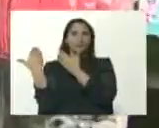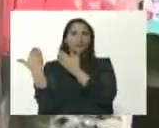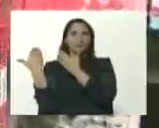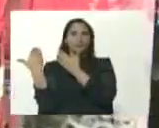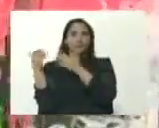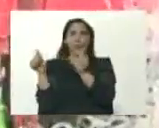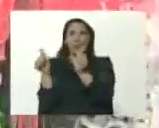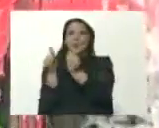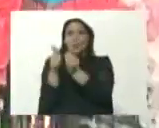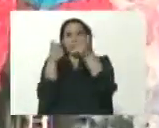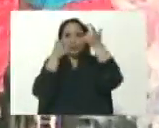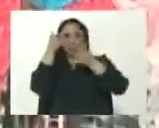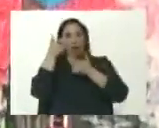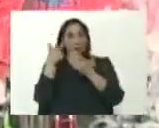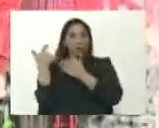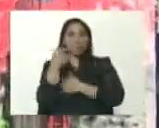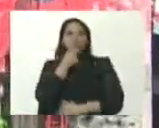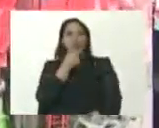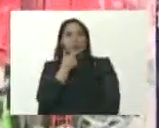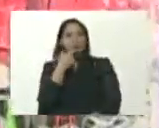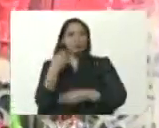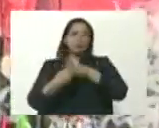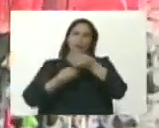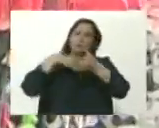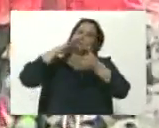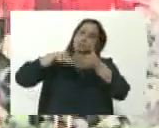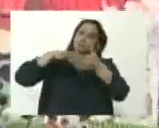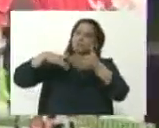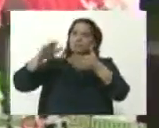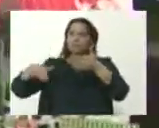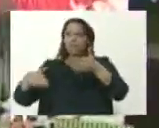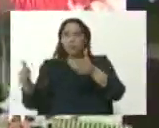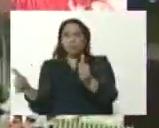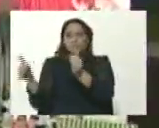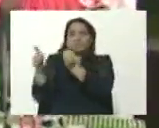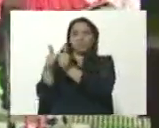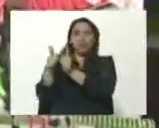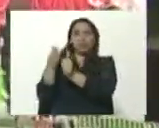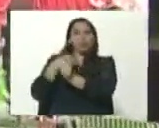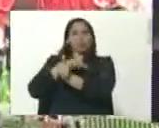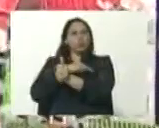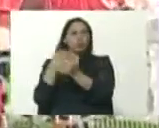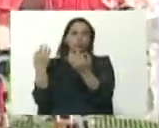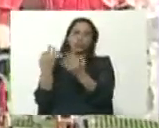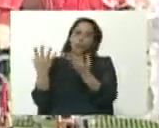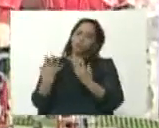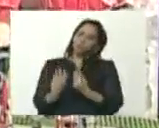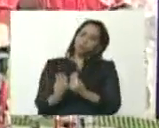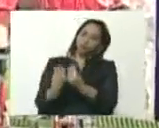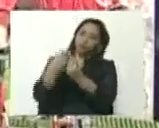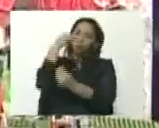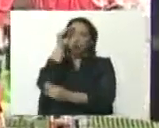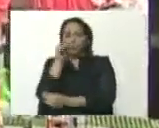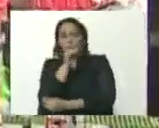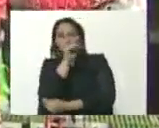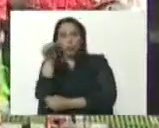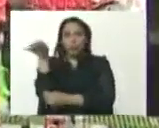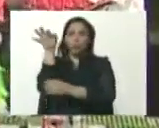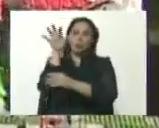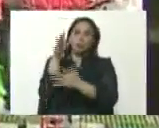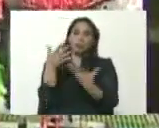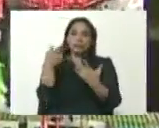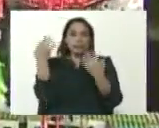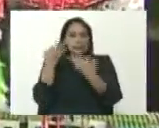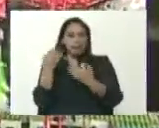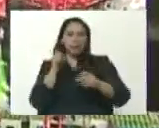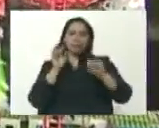¿ves? Mira, me hicieron Chávez al lado de nosotros siempre, dándonos su bendición.